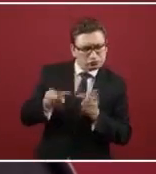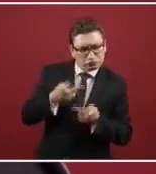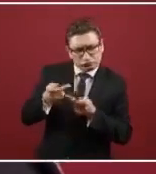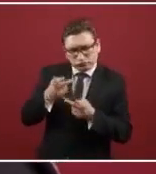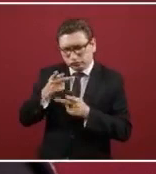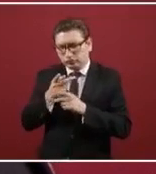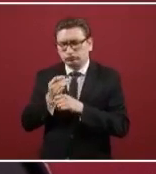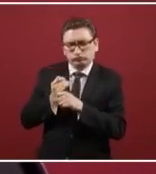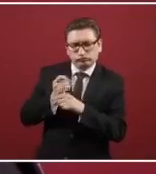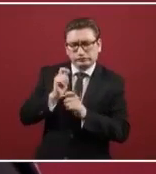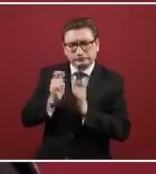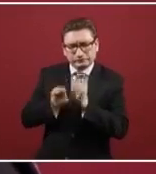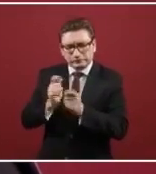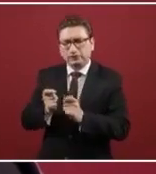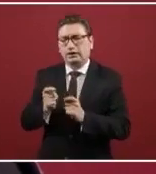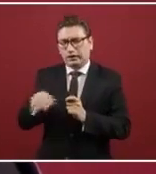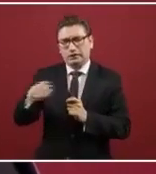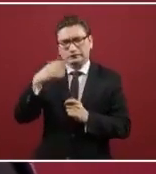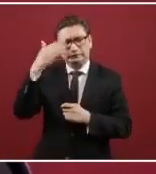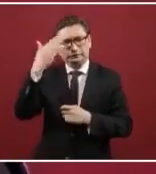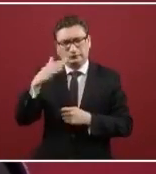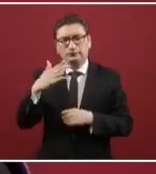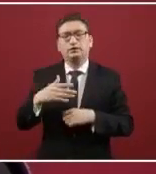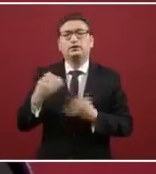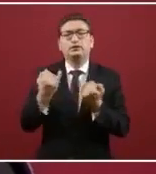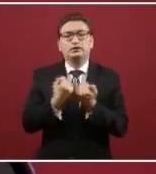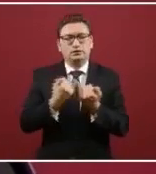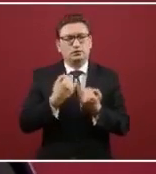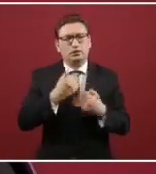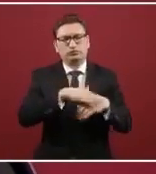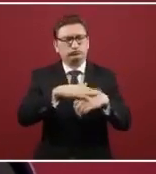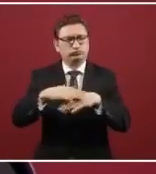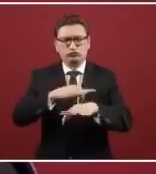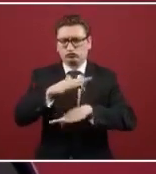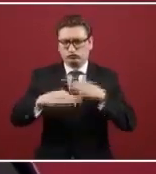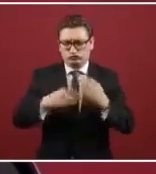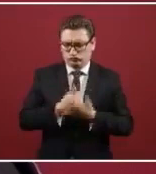se convenza de que todos debemos de ayudar